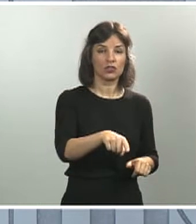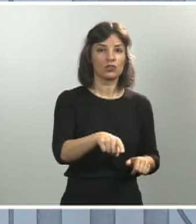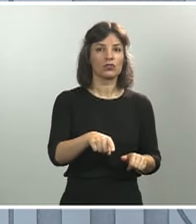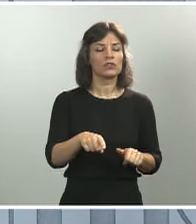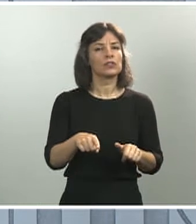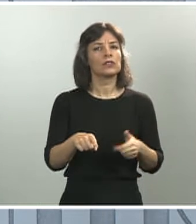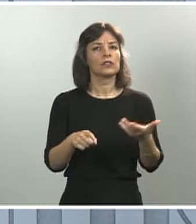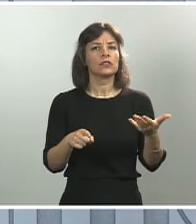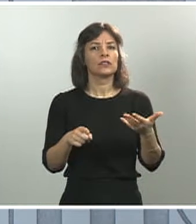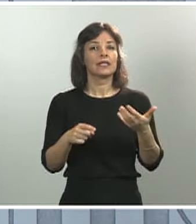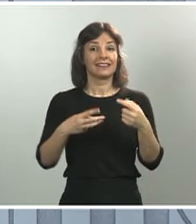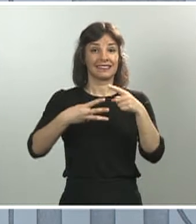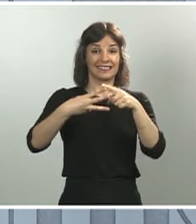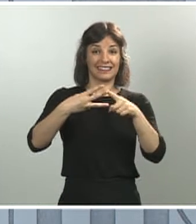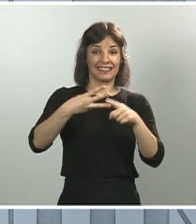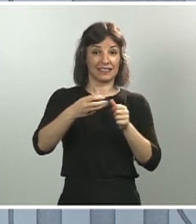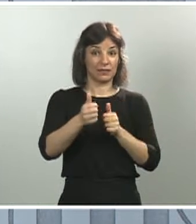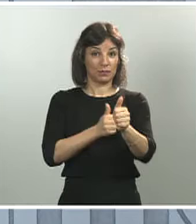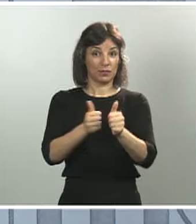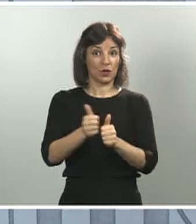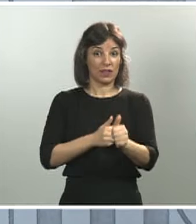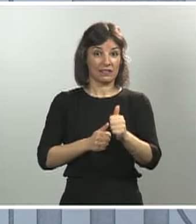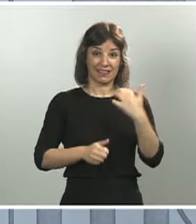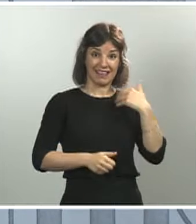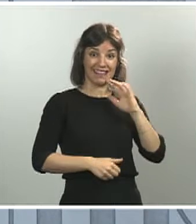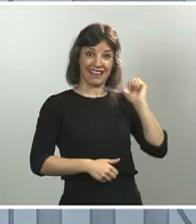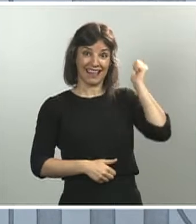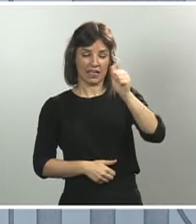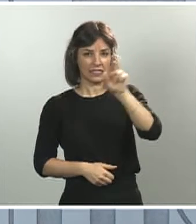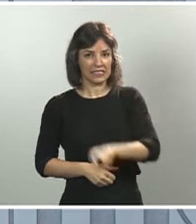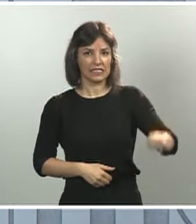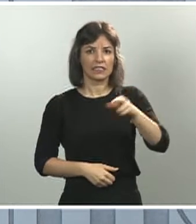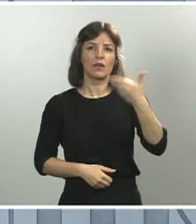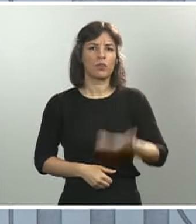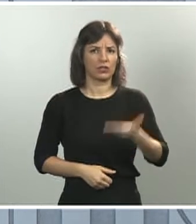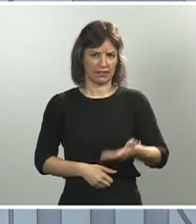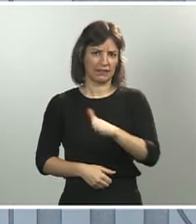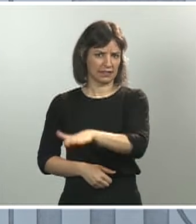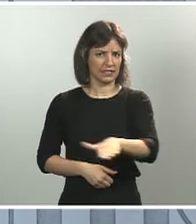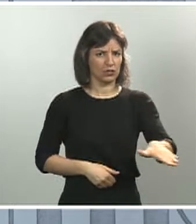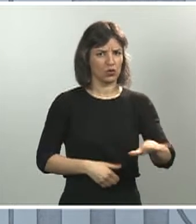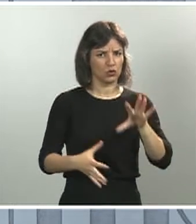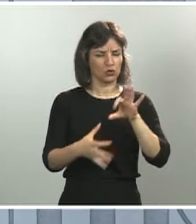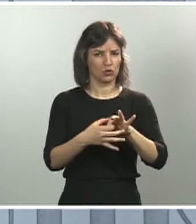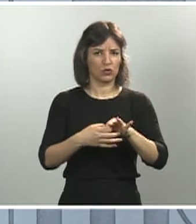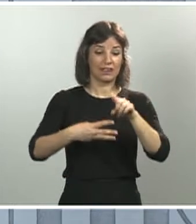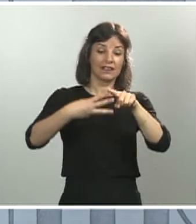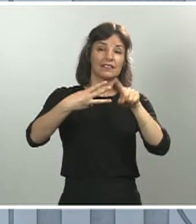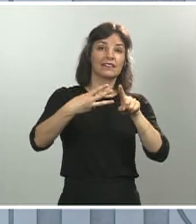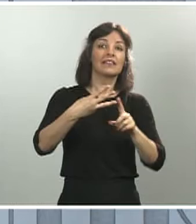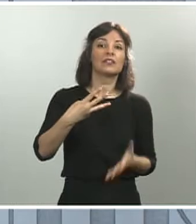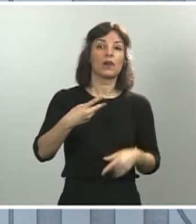las tres prioridades que hemos venido reiteradamente indicando. La prioridad de mantener una